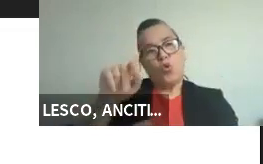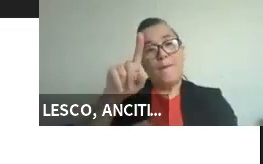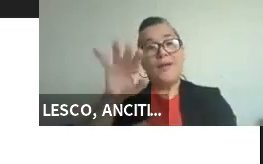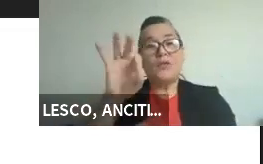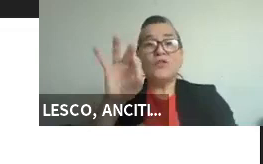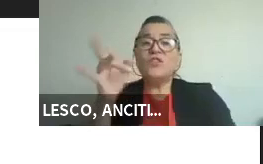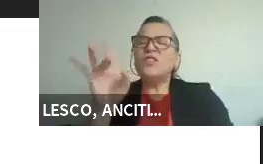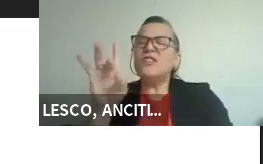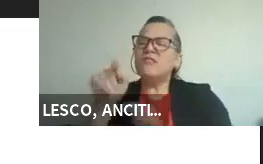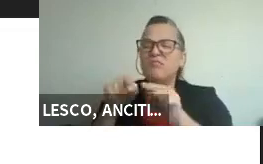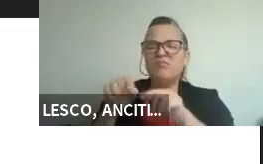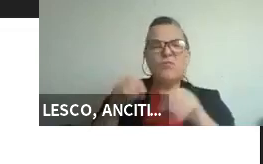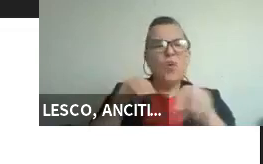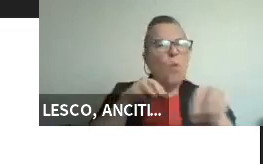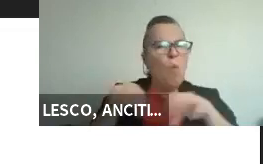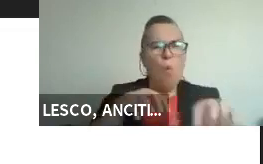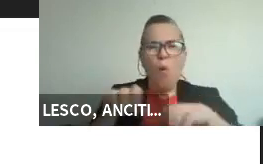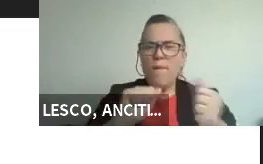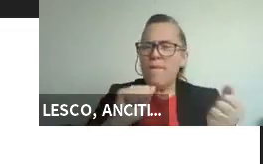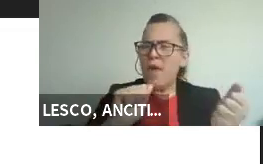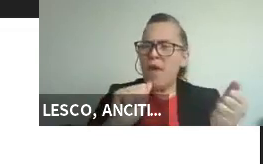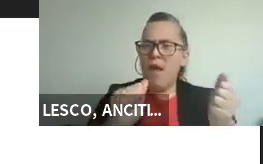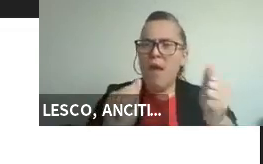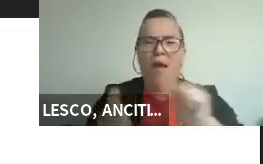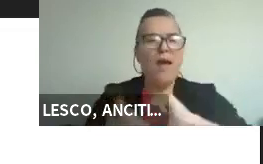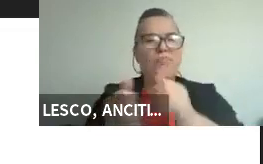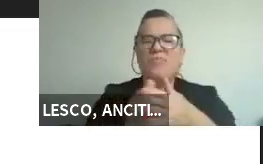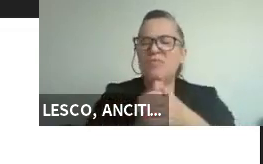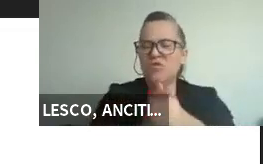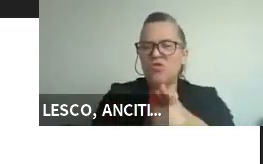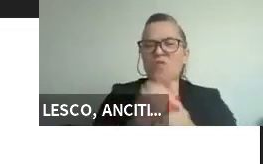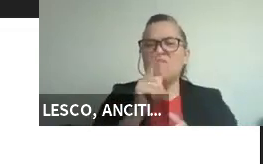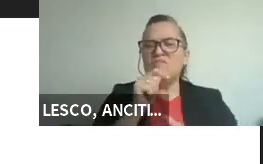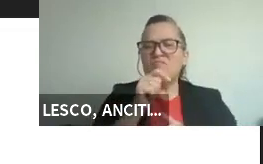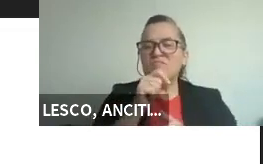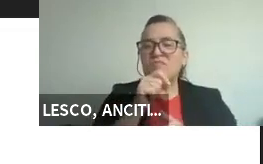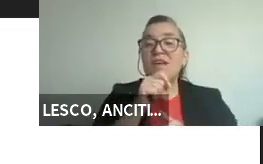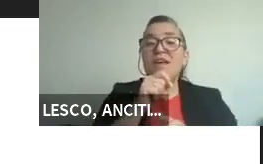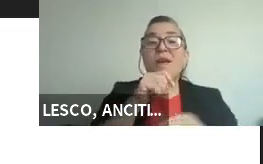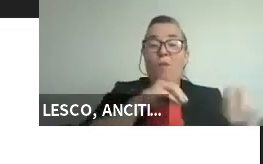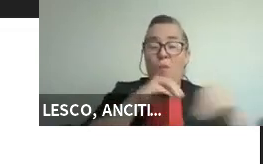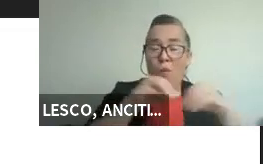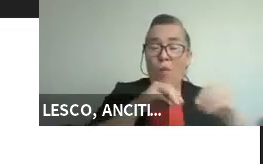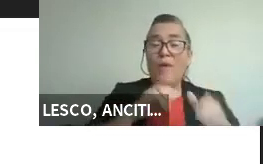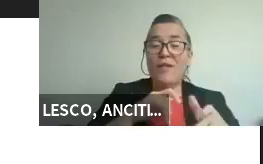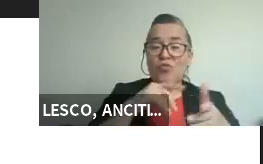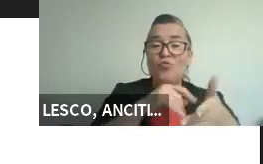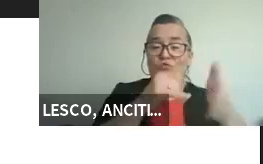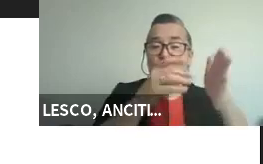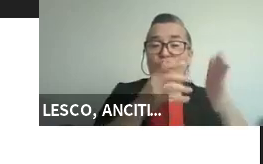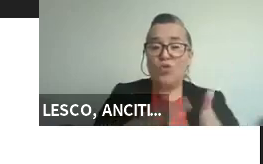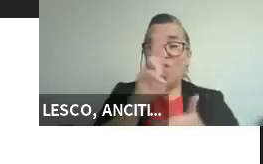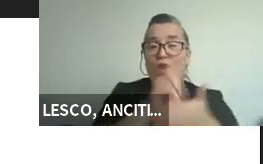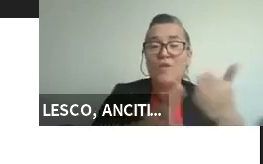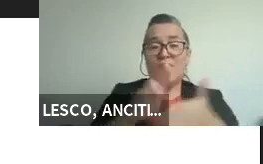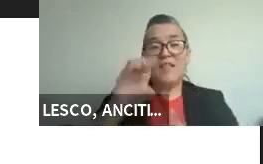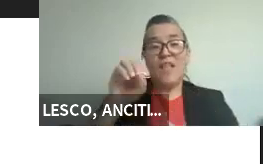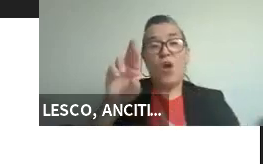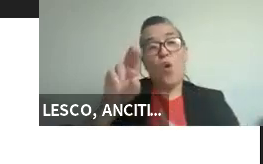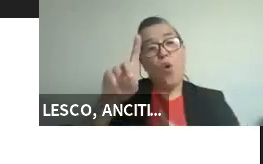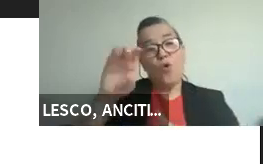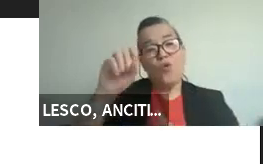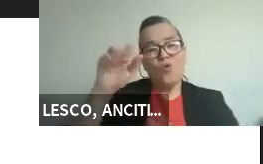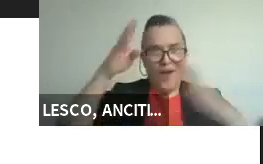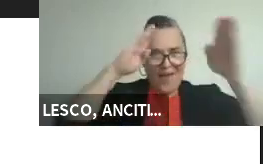movimiento muy transformador liderado por el movimiento estudiantil en la universidad de córdoba y aprovechó para enviar un